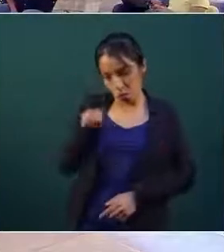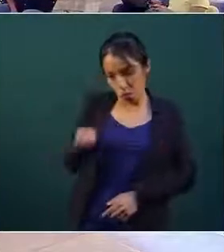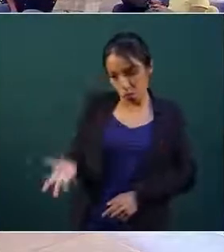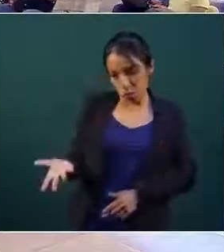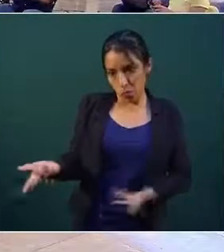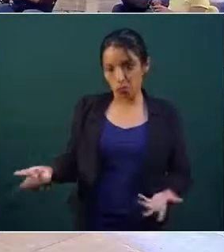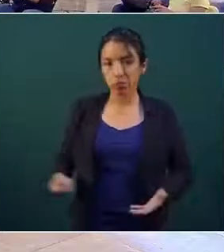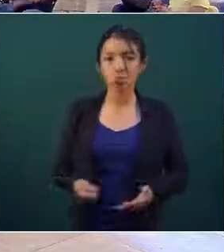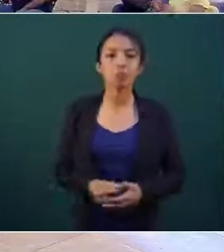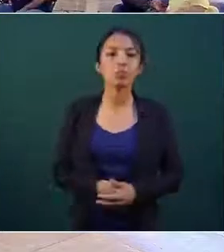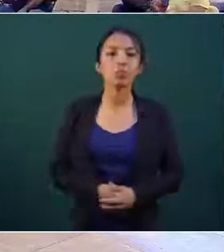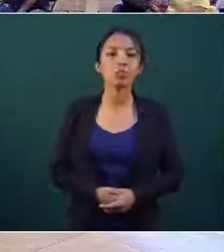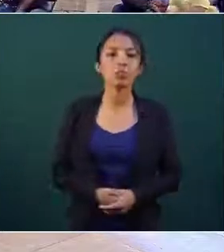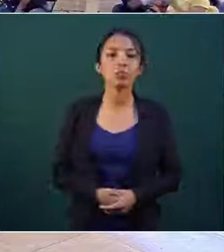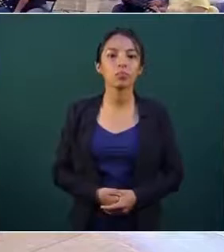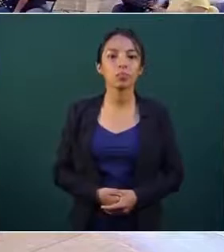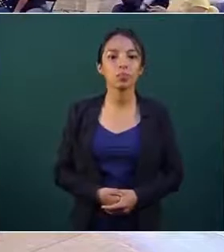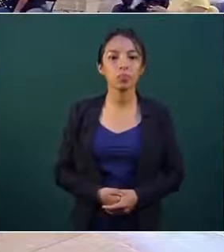Quedamos con...